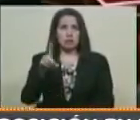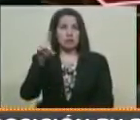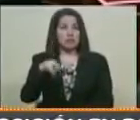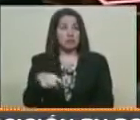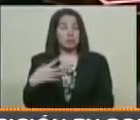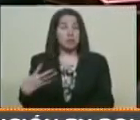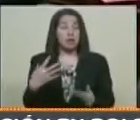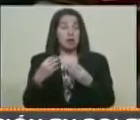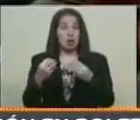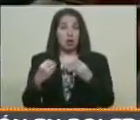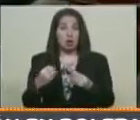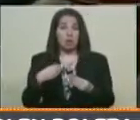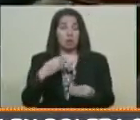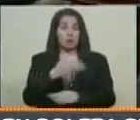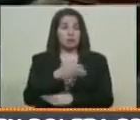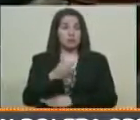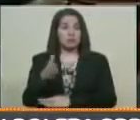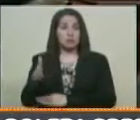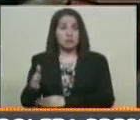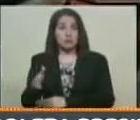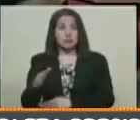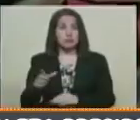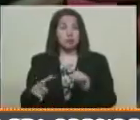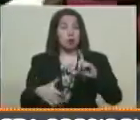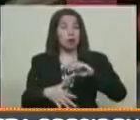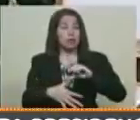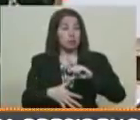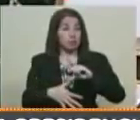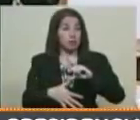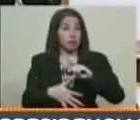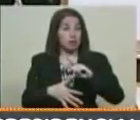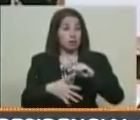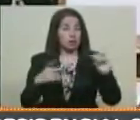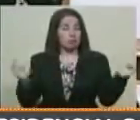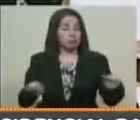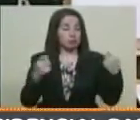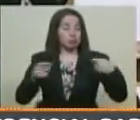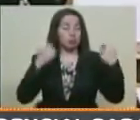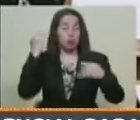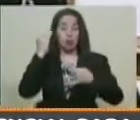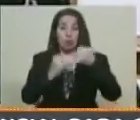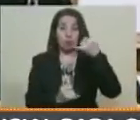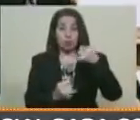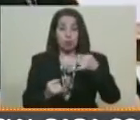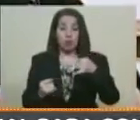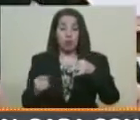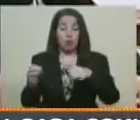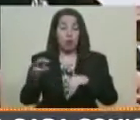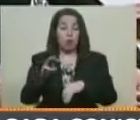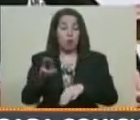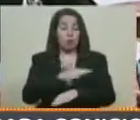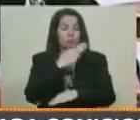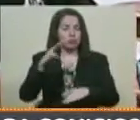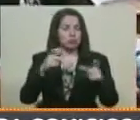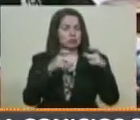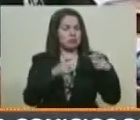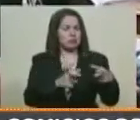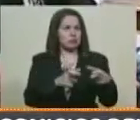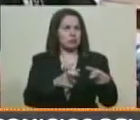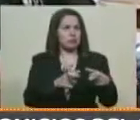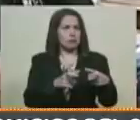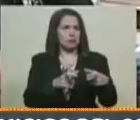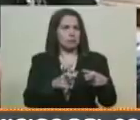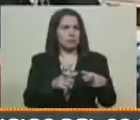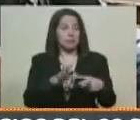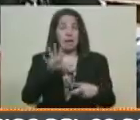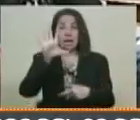una gira que realizan por Latinoamérica para promocionar su último disco titulado